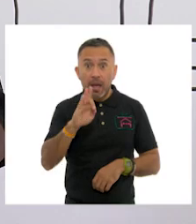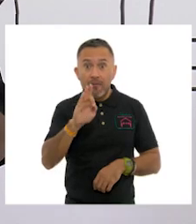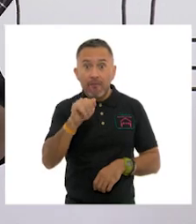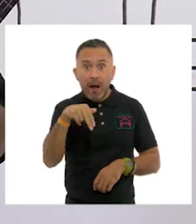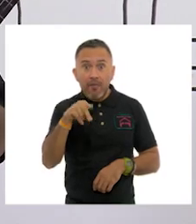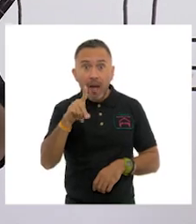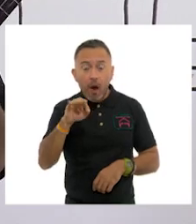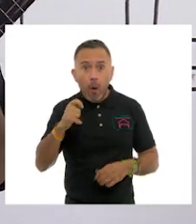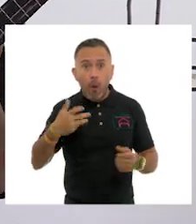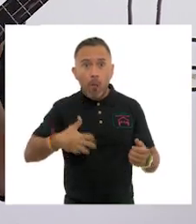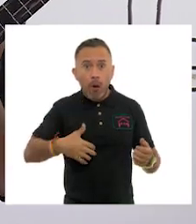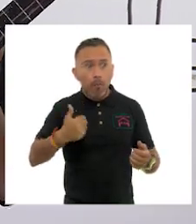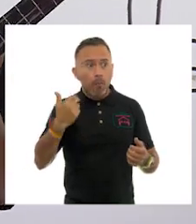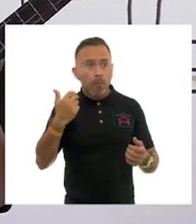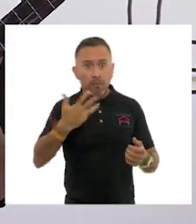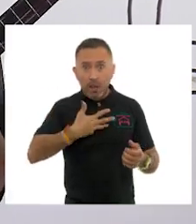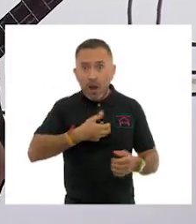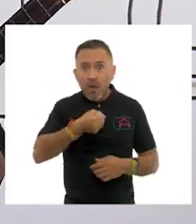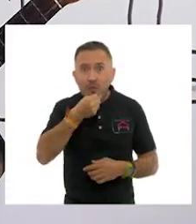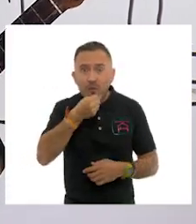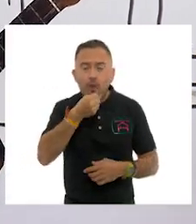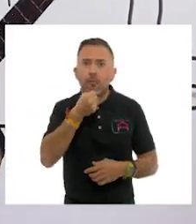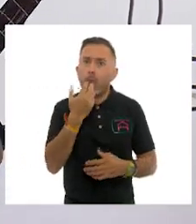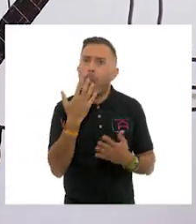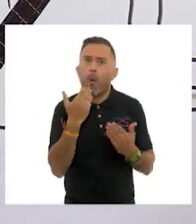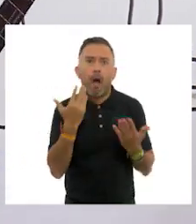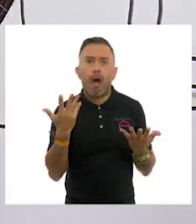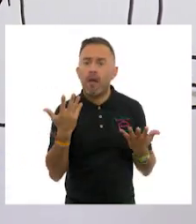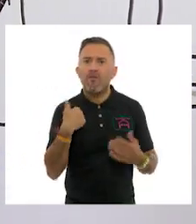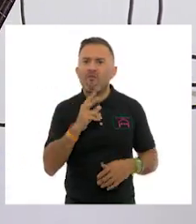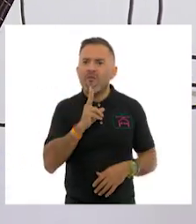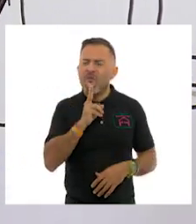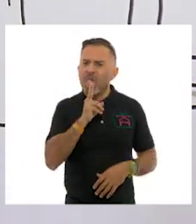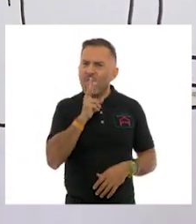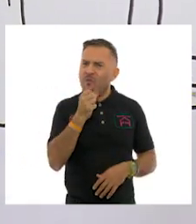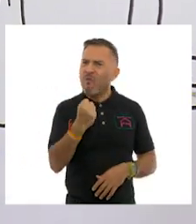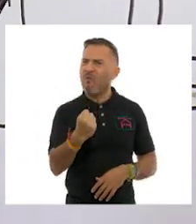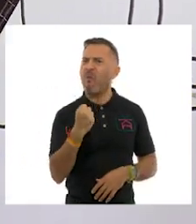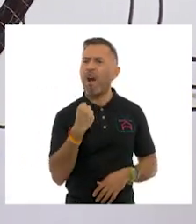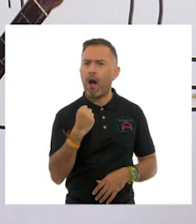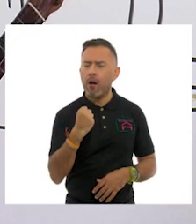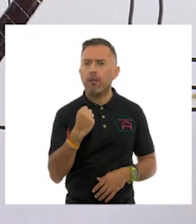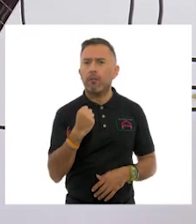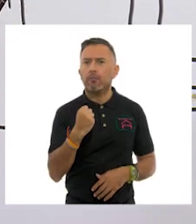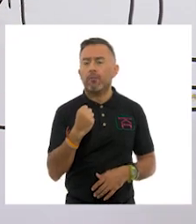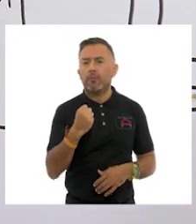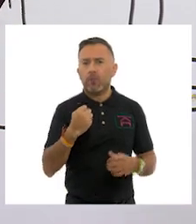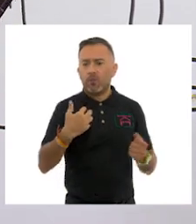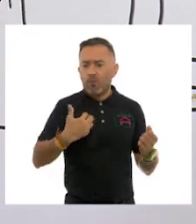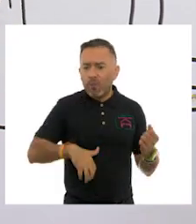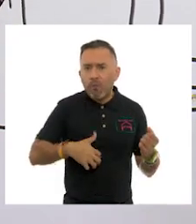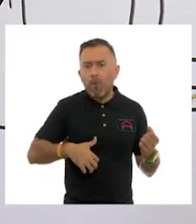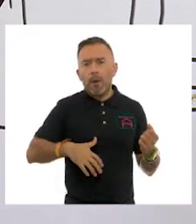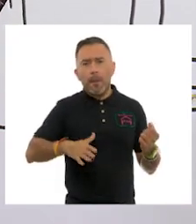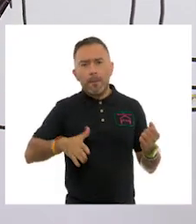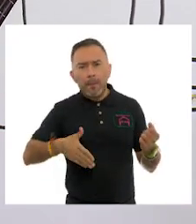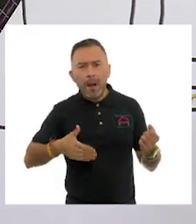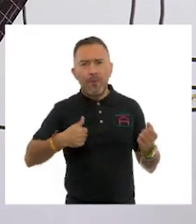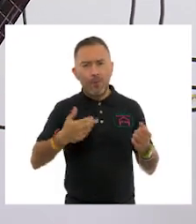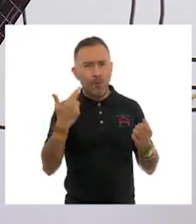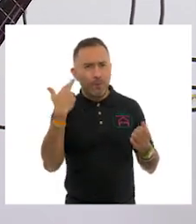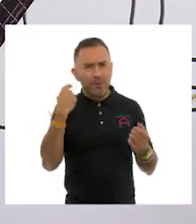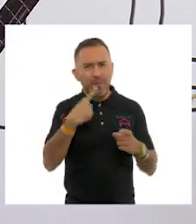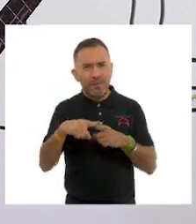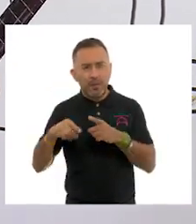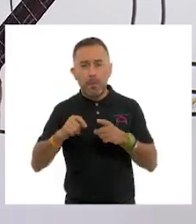ni sonorización. Entonces, la voz se tiene que escuchar por encima de... los instrumentos y del zapateado. Cosas